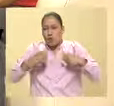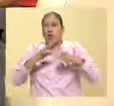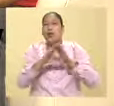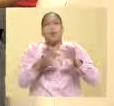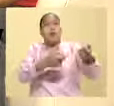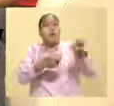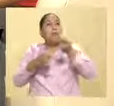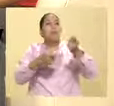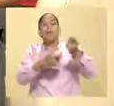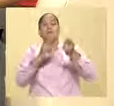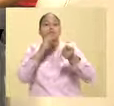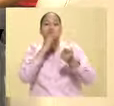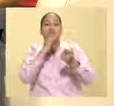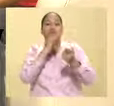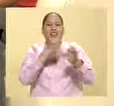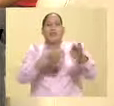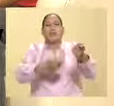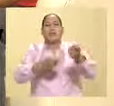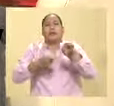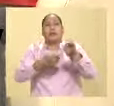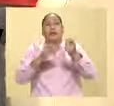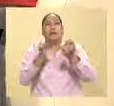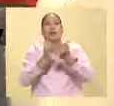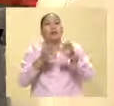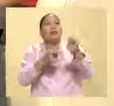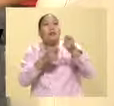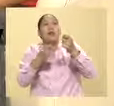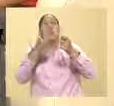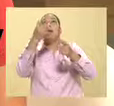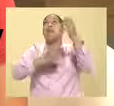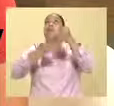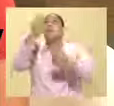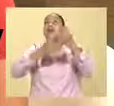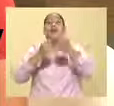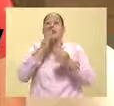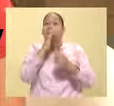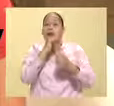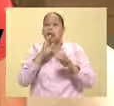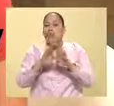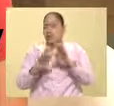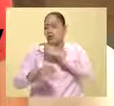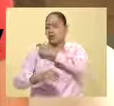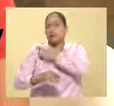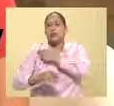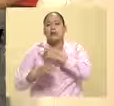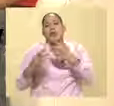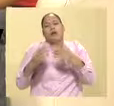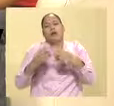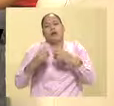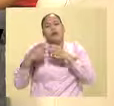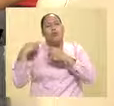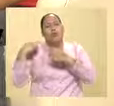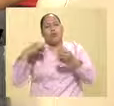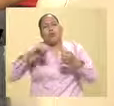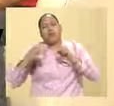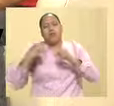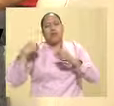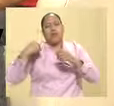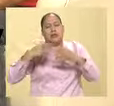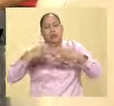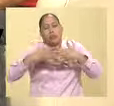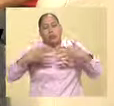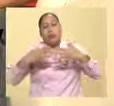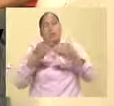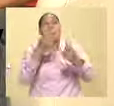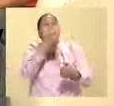vela y mover el instrumental huir y bajar las velas desconozco cuál es el nombre exacto pero bueno si es muy